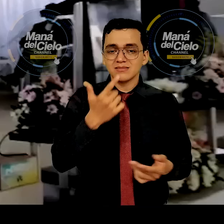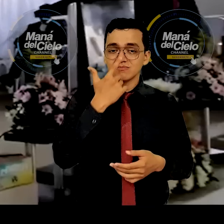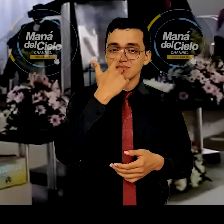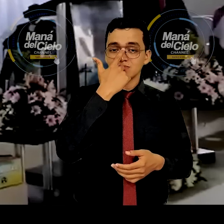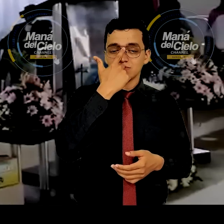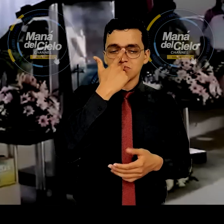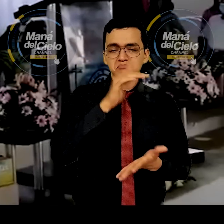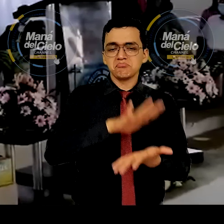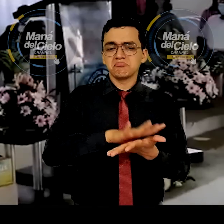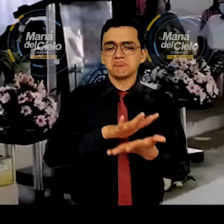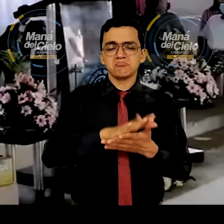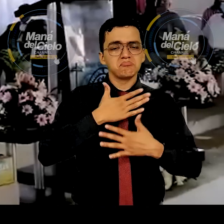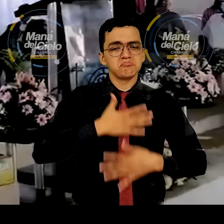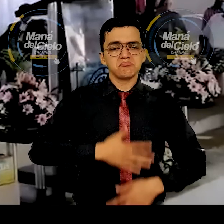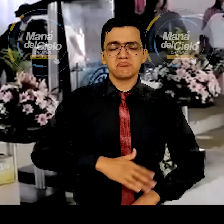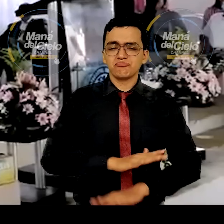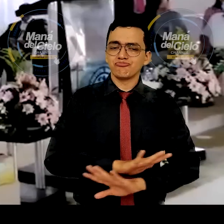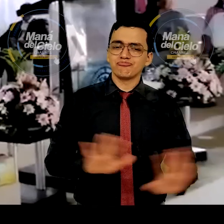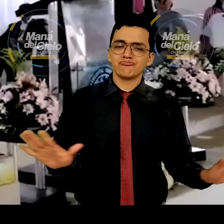es... Niñadas.